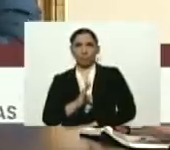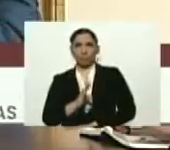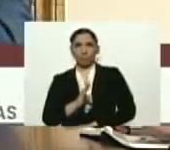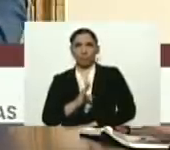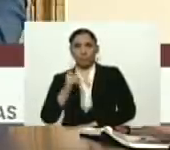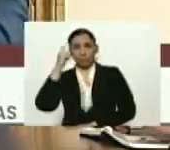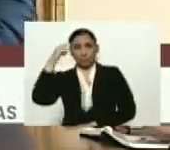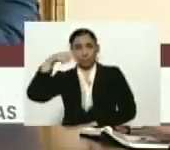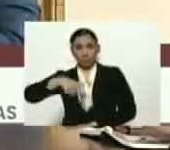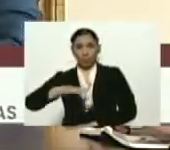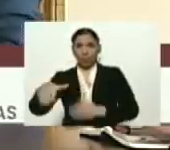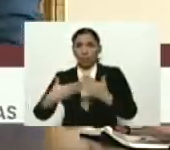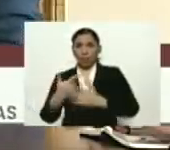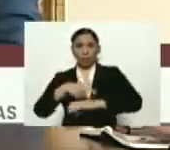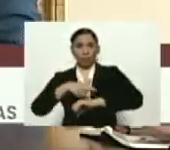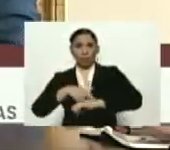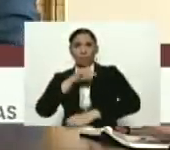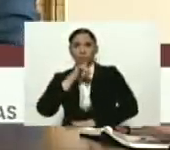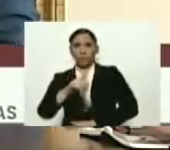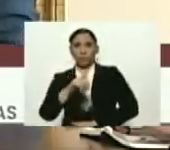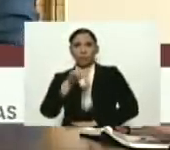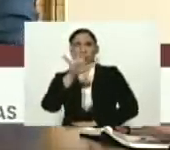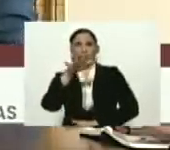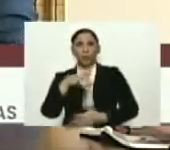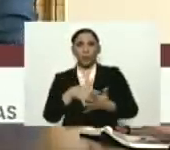el día de hoy, hasta ahora, ha declarado